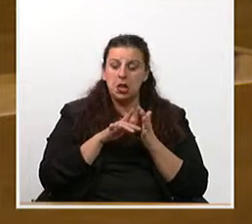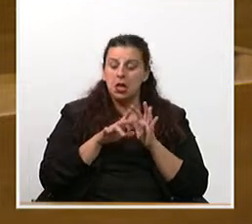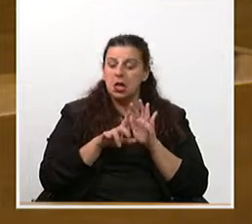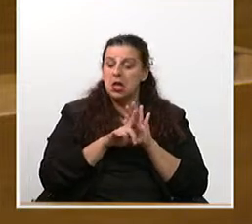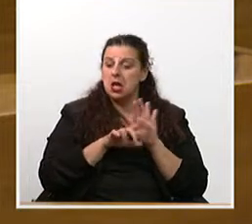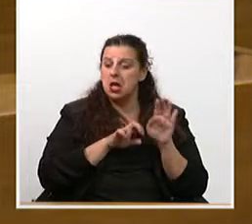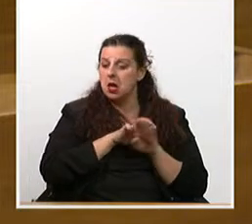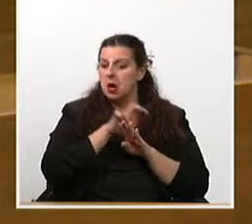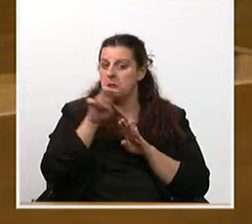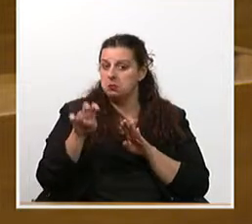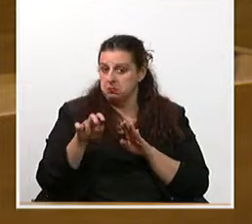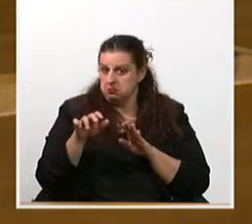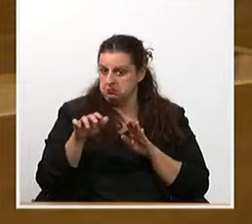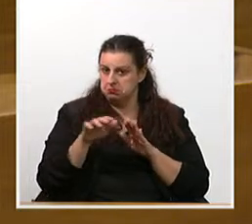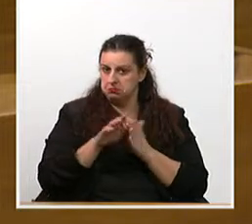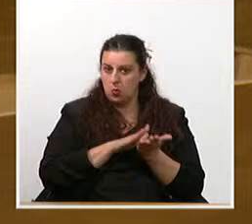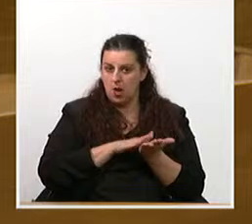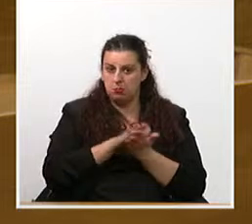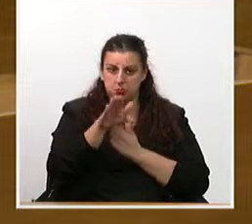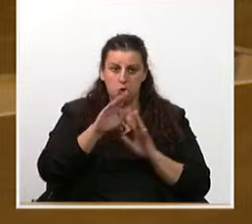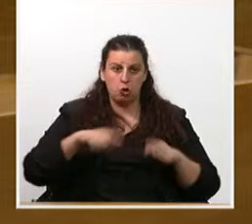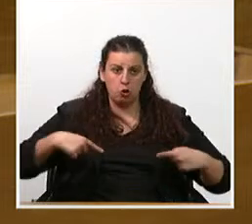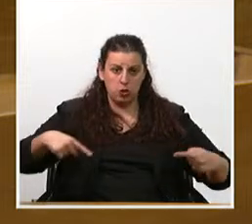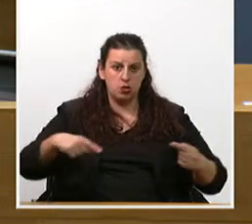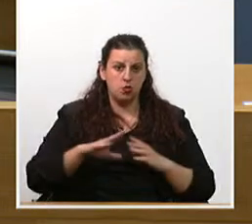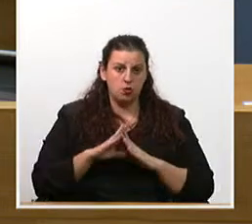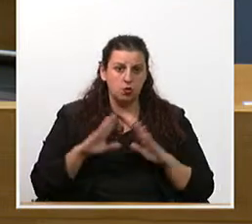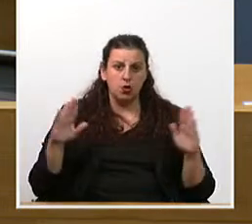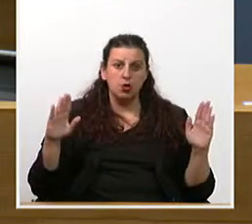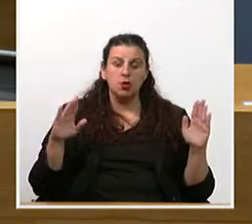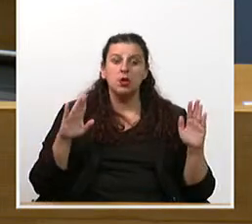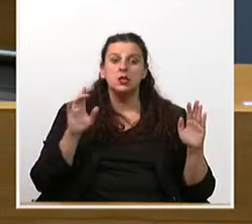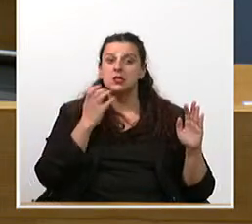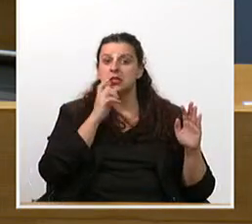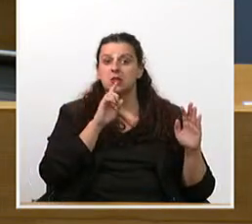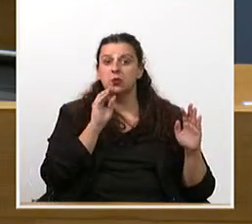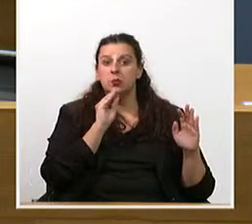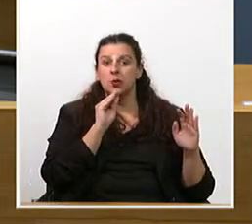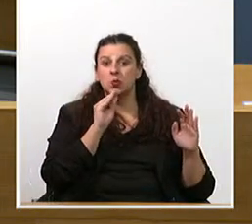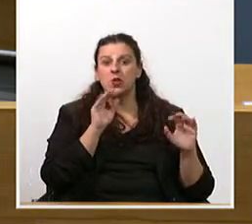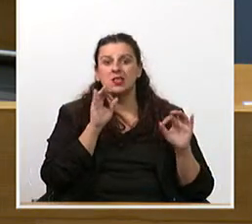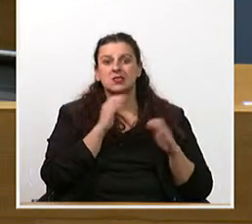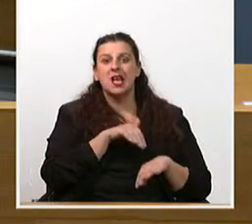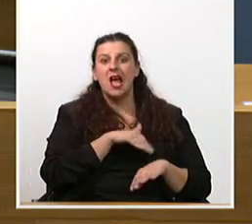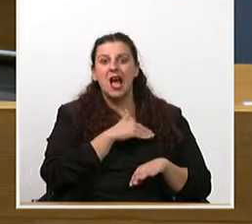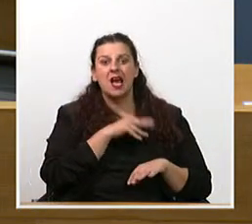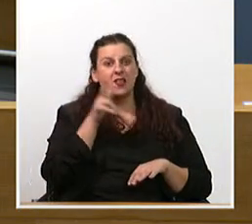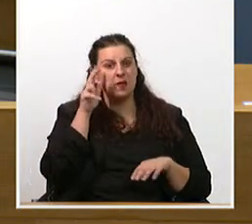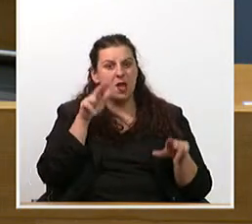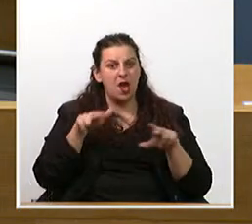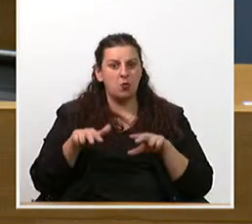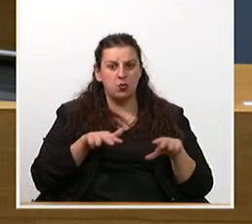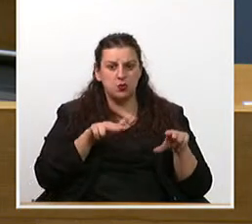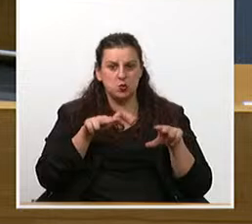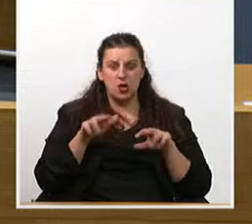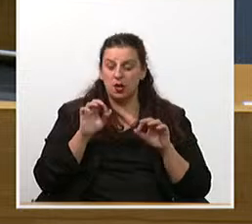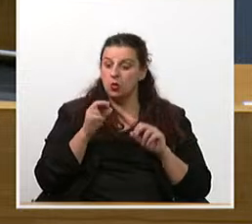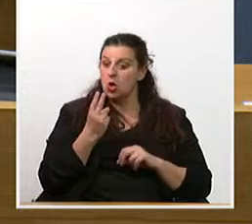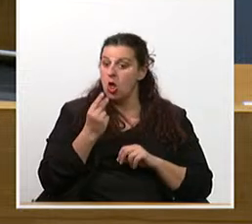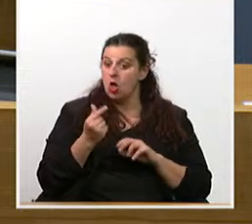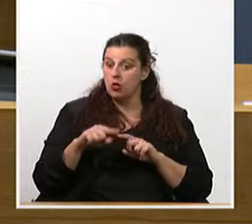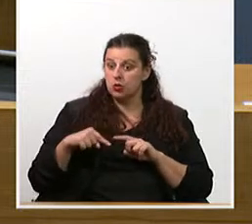una rotor y no que pregun a la Academia del audiovisual que dos días després de